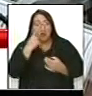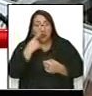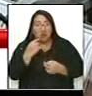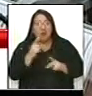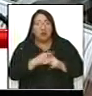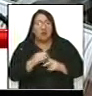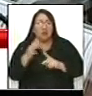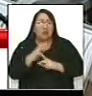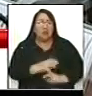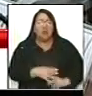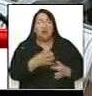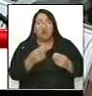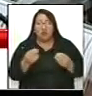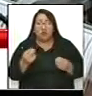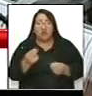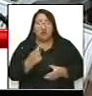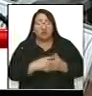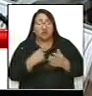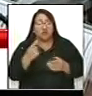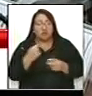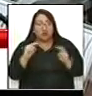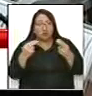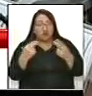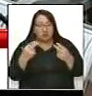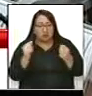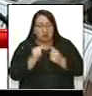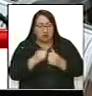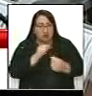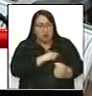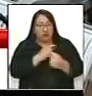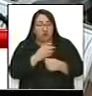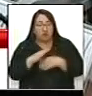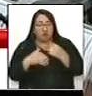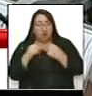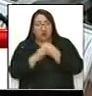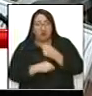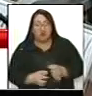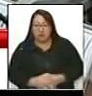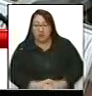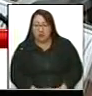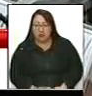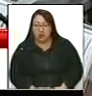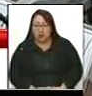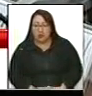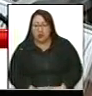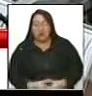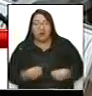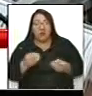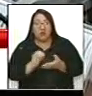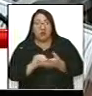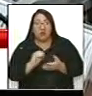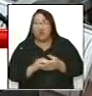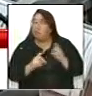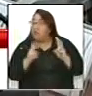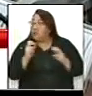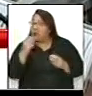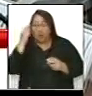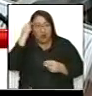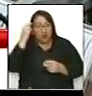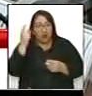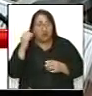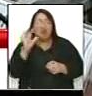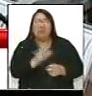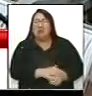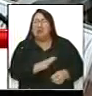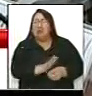nos marginan y que solamente nos ven la potencia como para ir muchas veces en los casos políticos como un